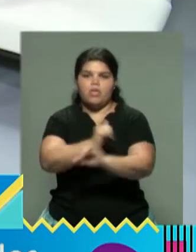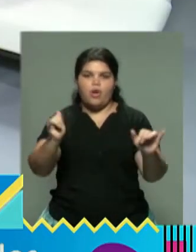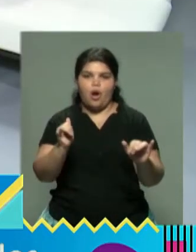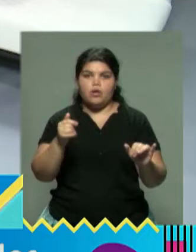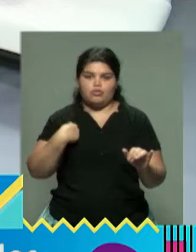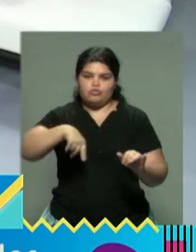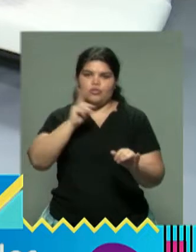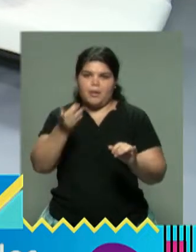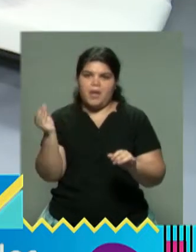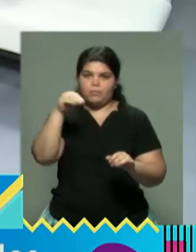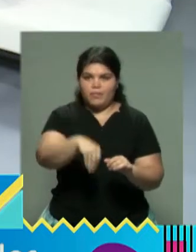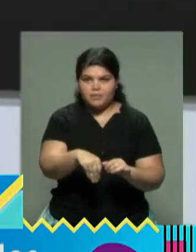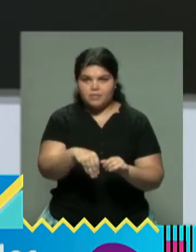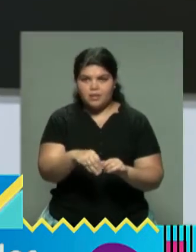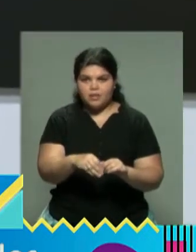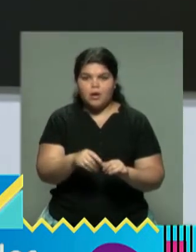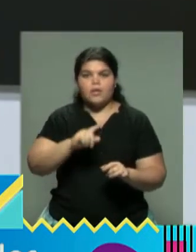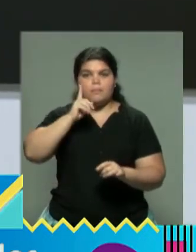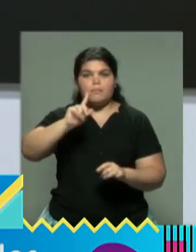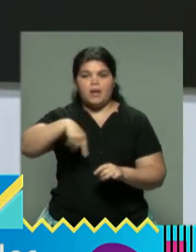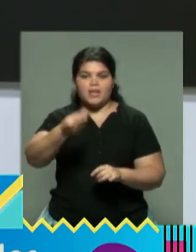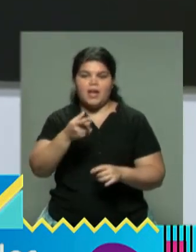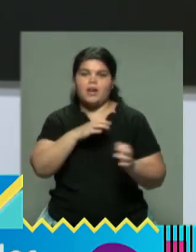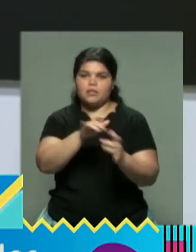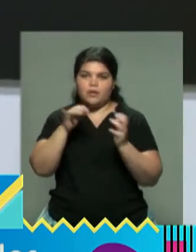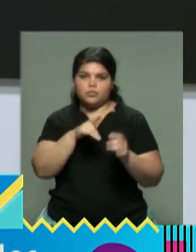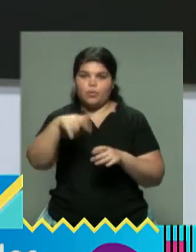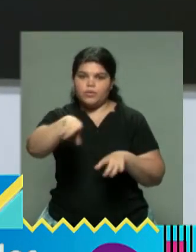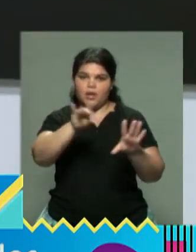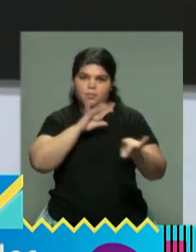por fuera, así que mañana está esta discusión, así que están más que